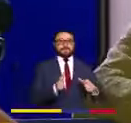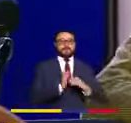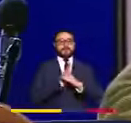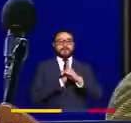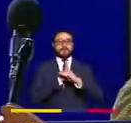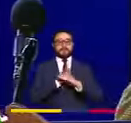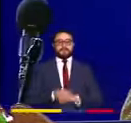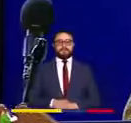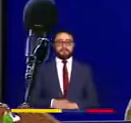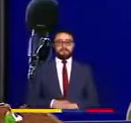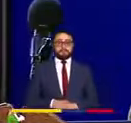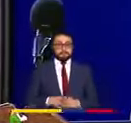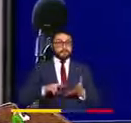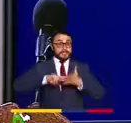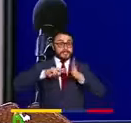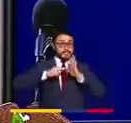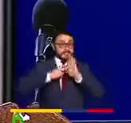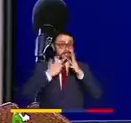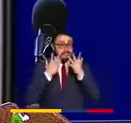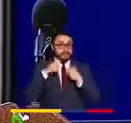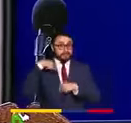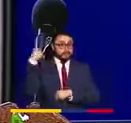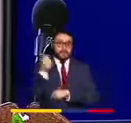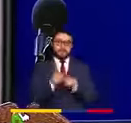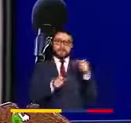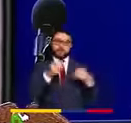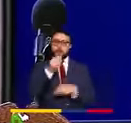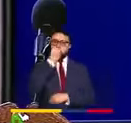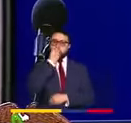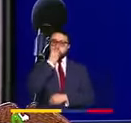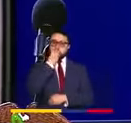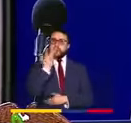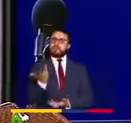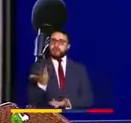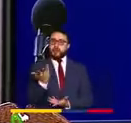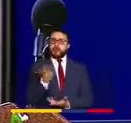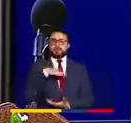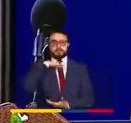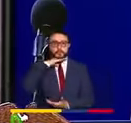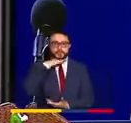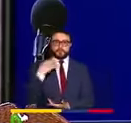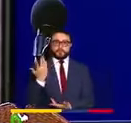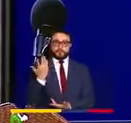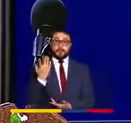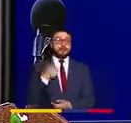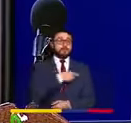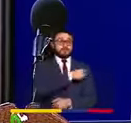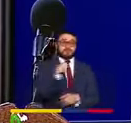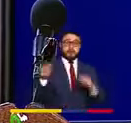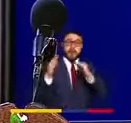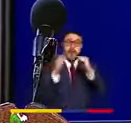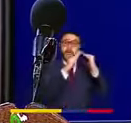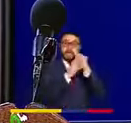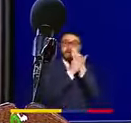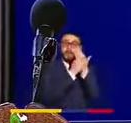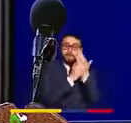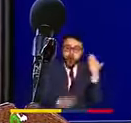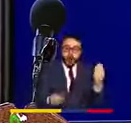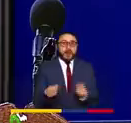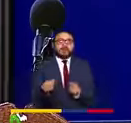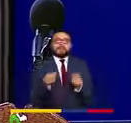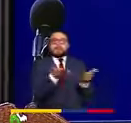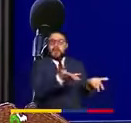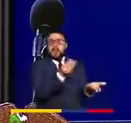Significa que tenemos más comida, significa que la comida le llega más a los hogares más pobres, significa que